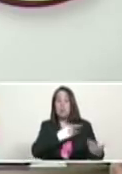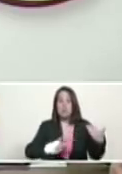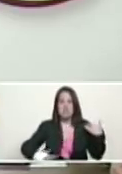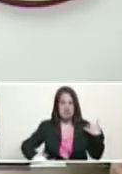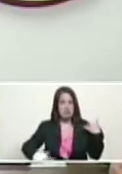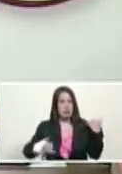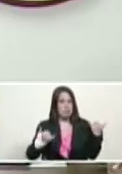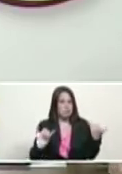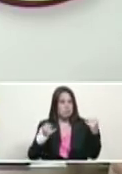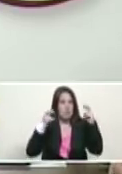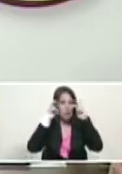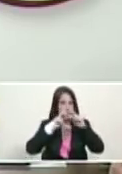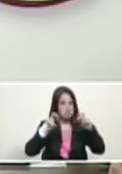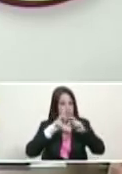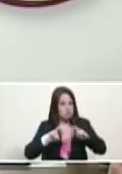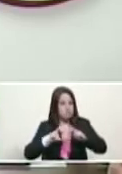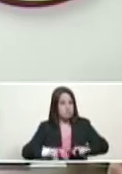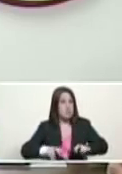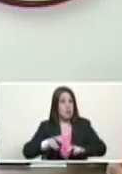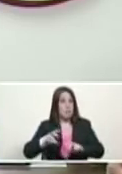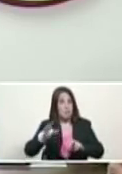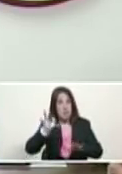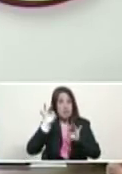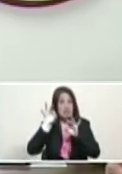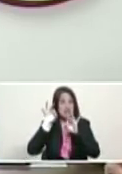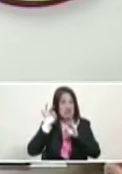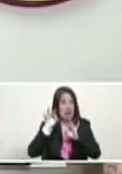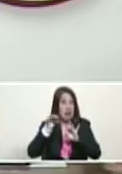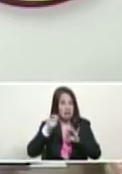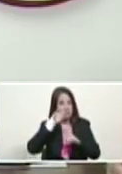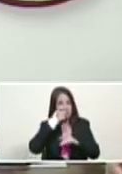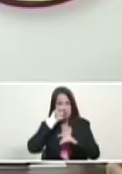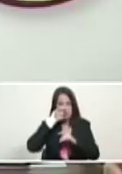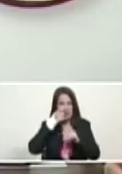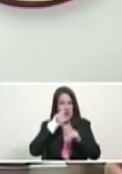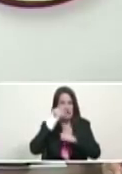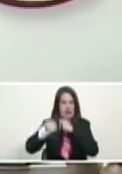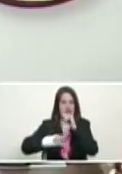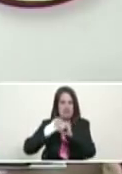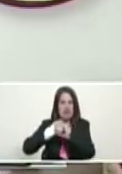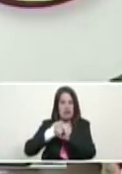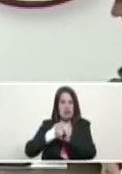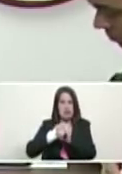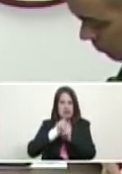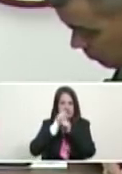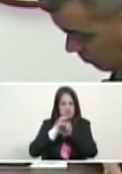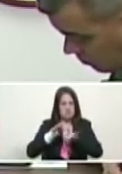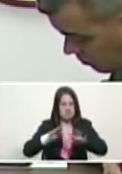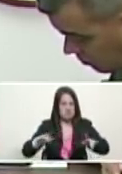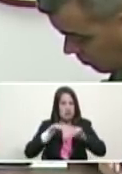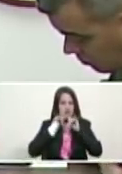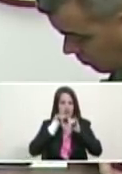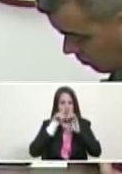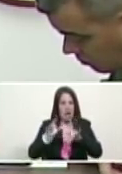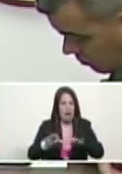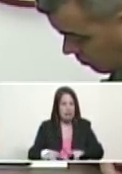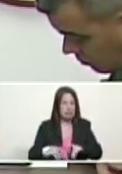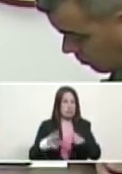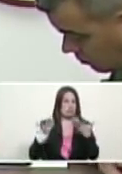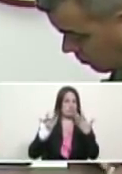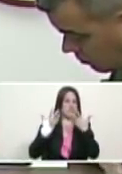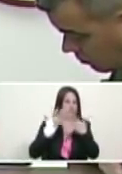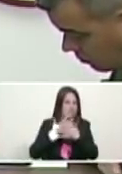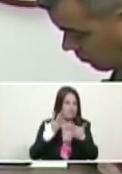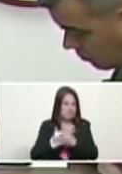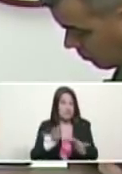investigación especial del ciberataque. Y he pedido la incorporación de especialistas internacionales.